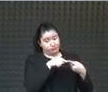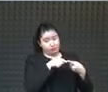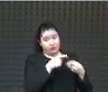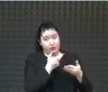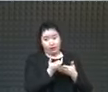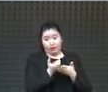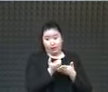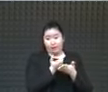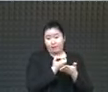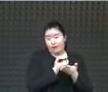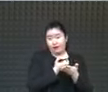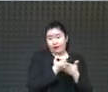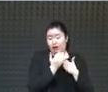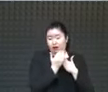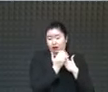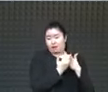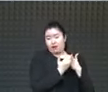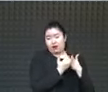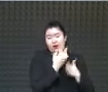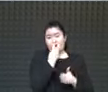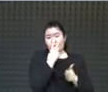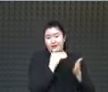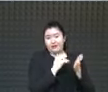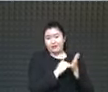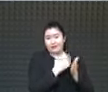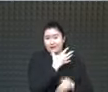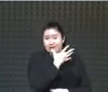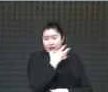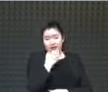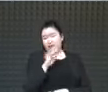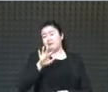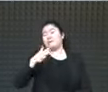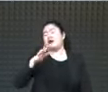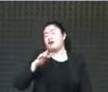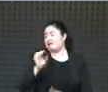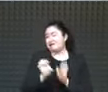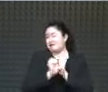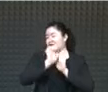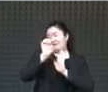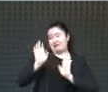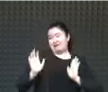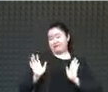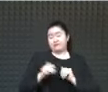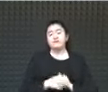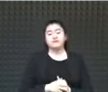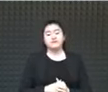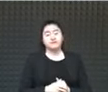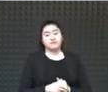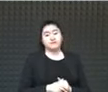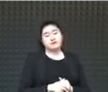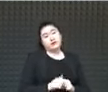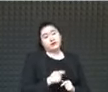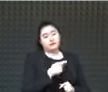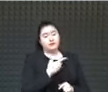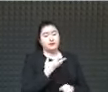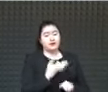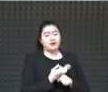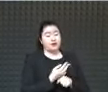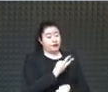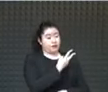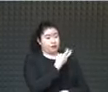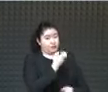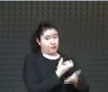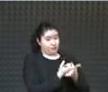salario menor a 3.500 pesos, por decir algo, ¿eh? Ah, pues vamos a darle 200